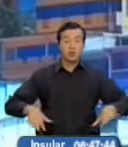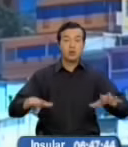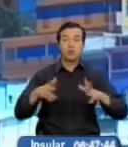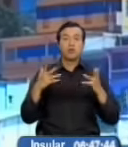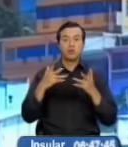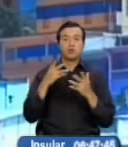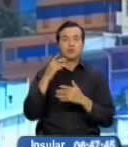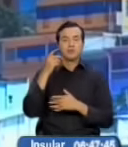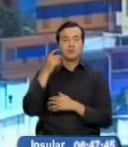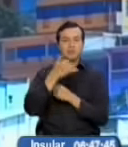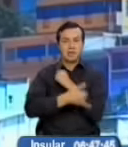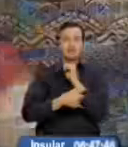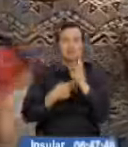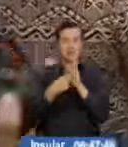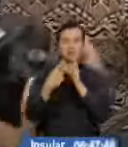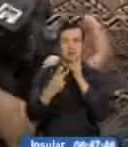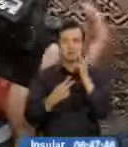refugiados sirios.